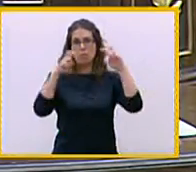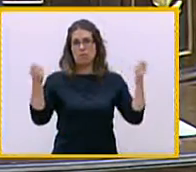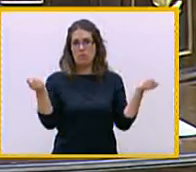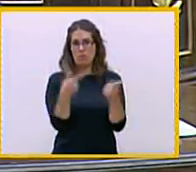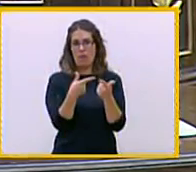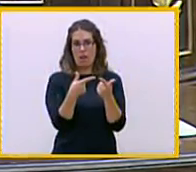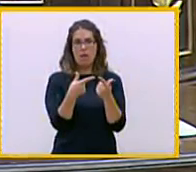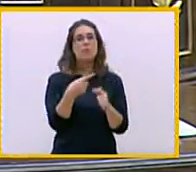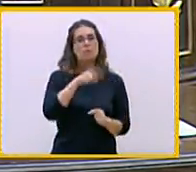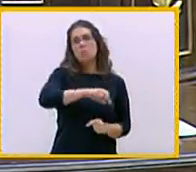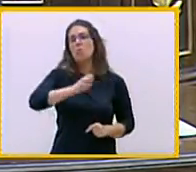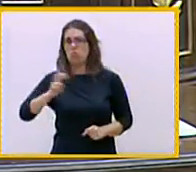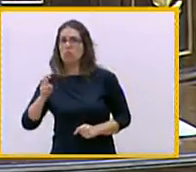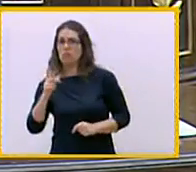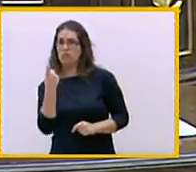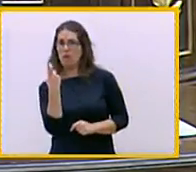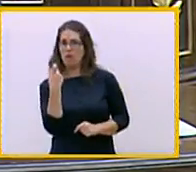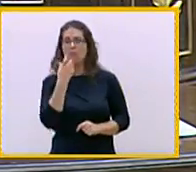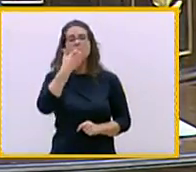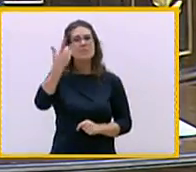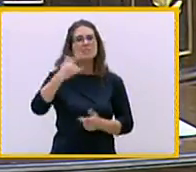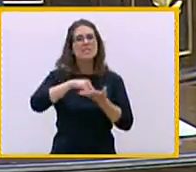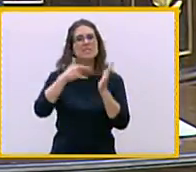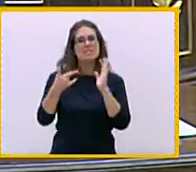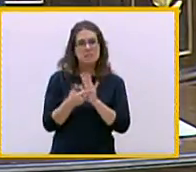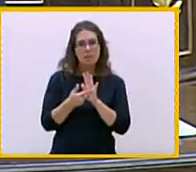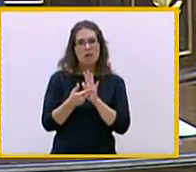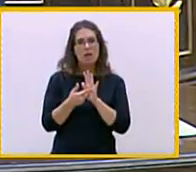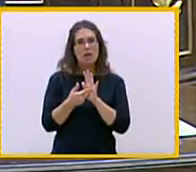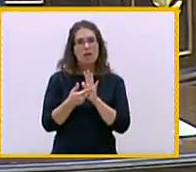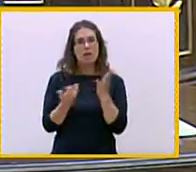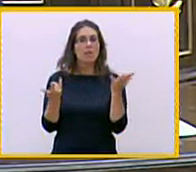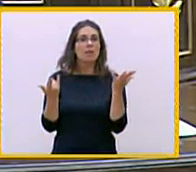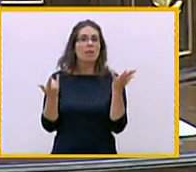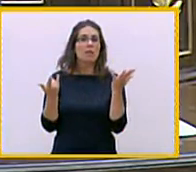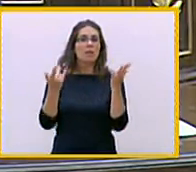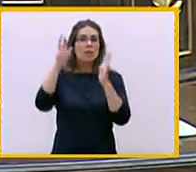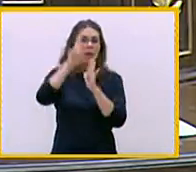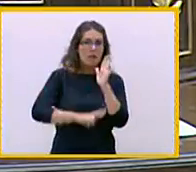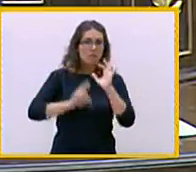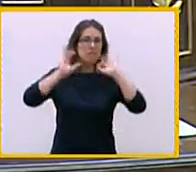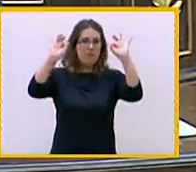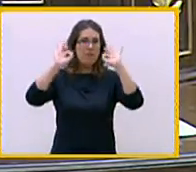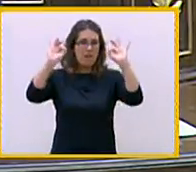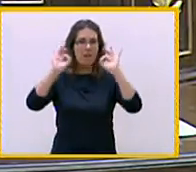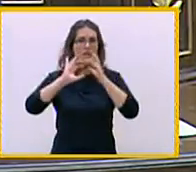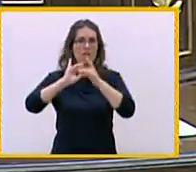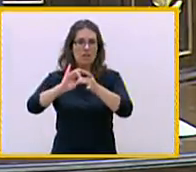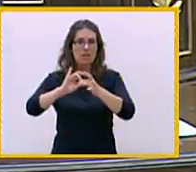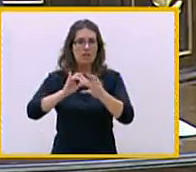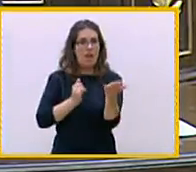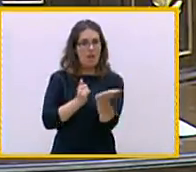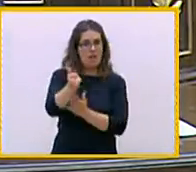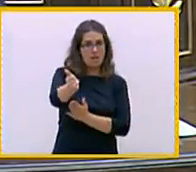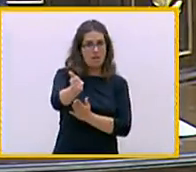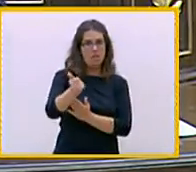otras normas relevantes, como la reforma del sistema de integración, del régimen especial de la seguridad agraria, en el régimen